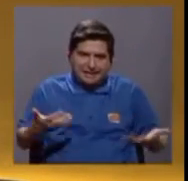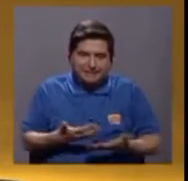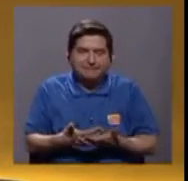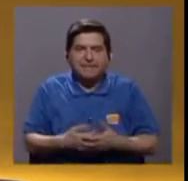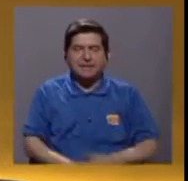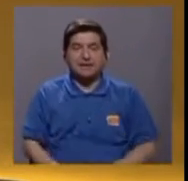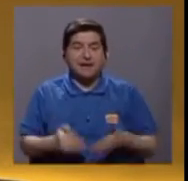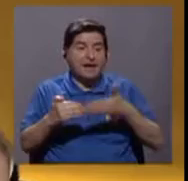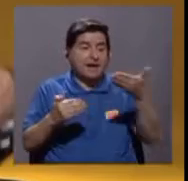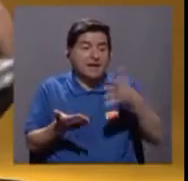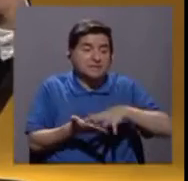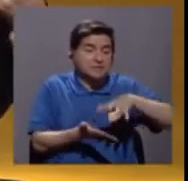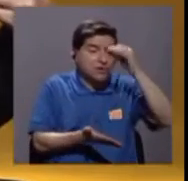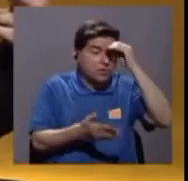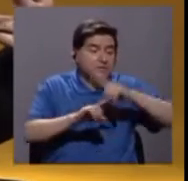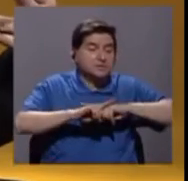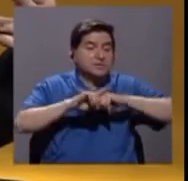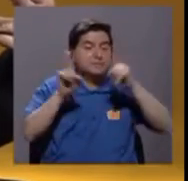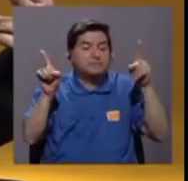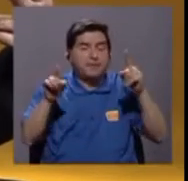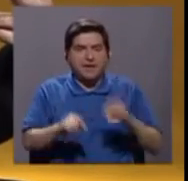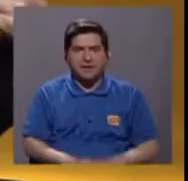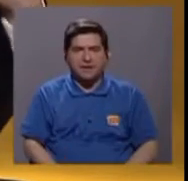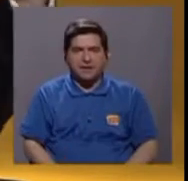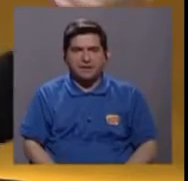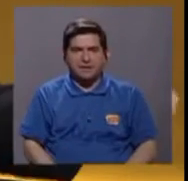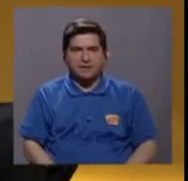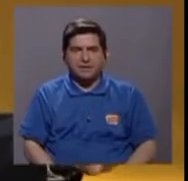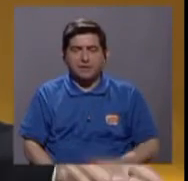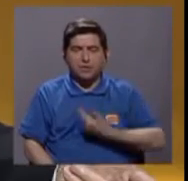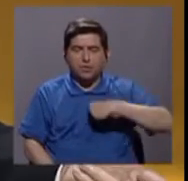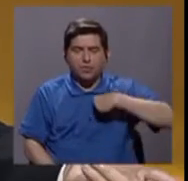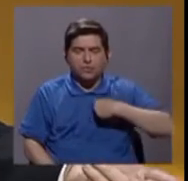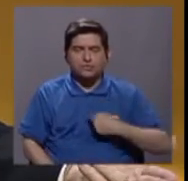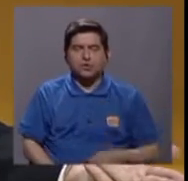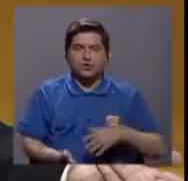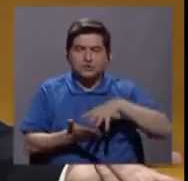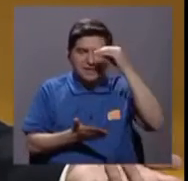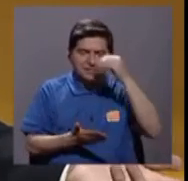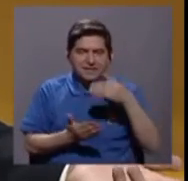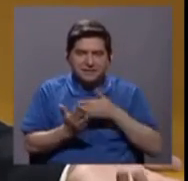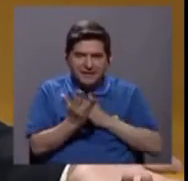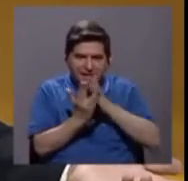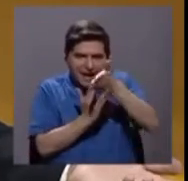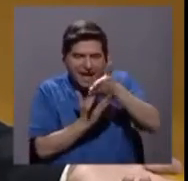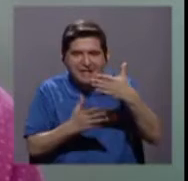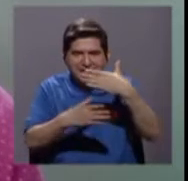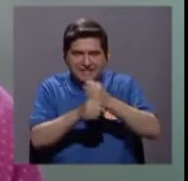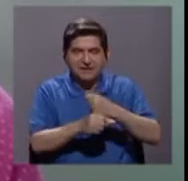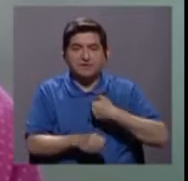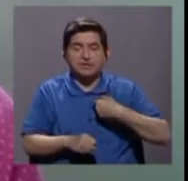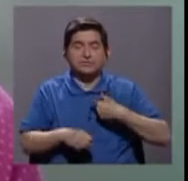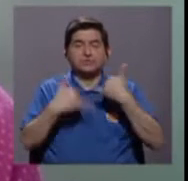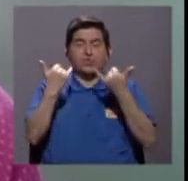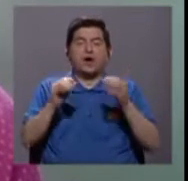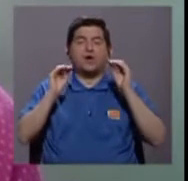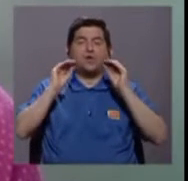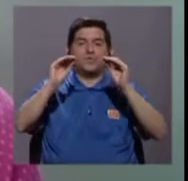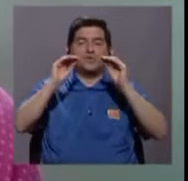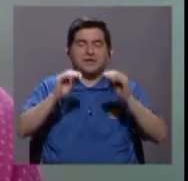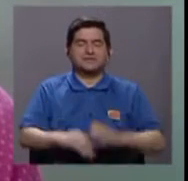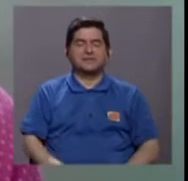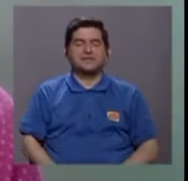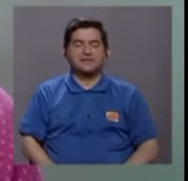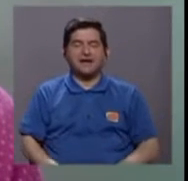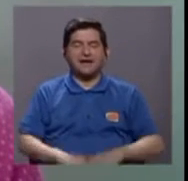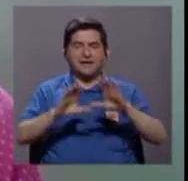las cosas que aprendimos, pero que las aprendimos haciéndolas. Por ejemplo, yo doy clases ahora por una cosa que se